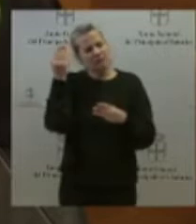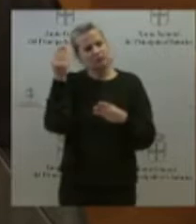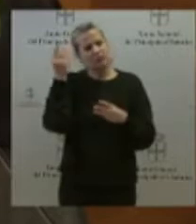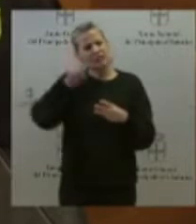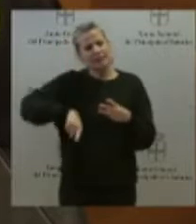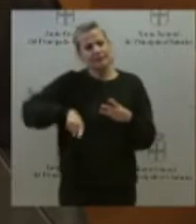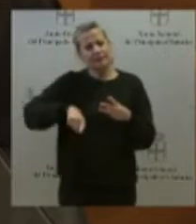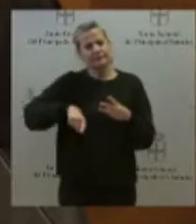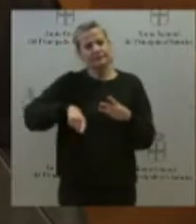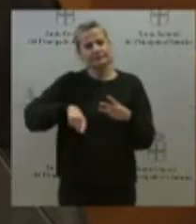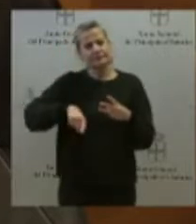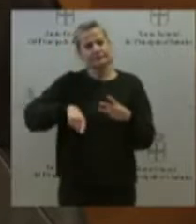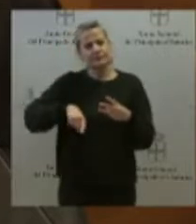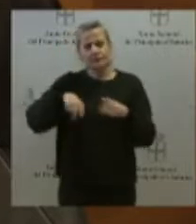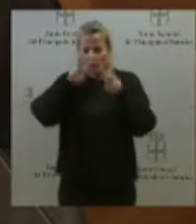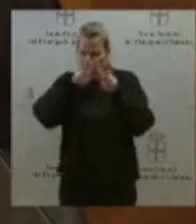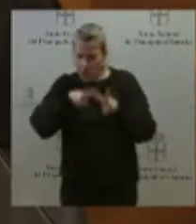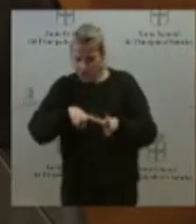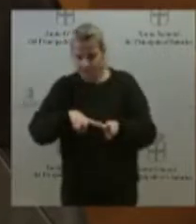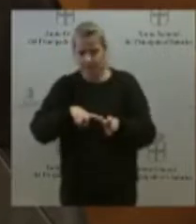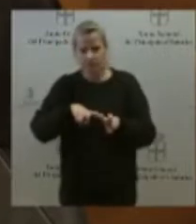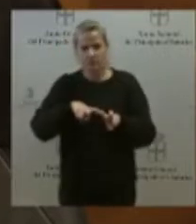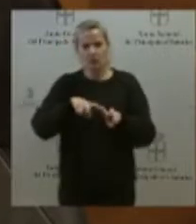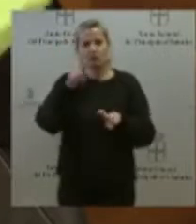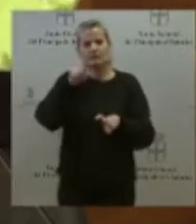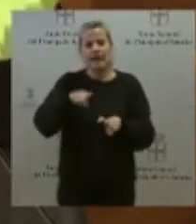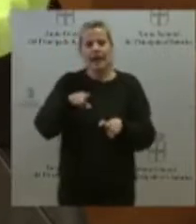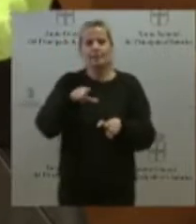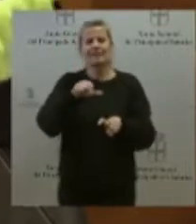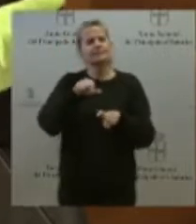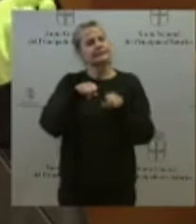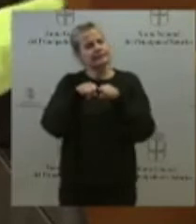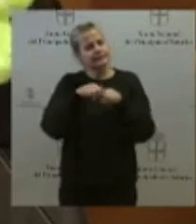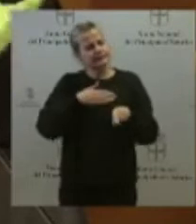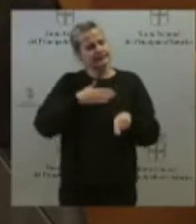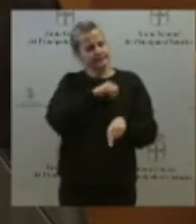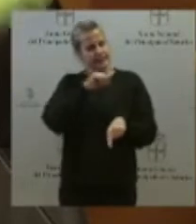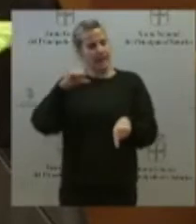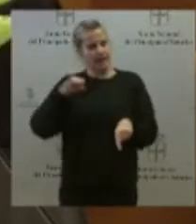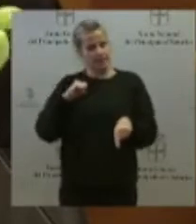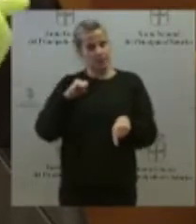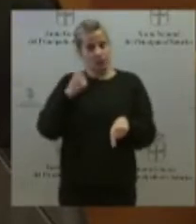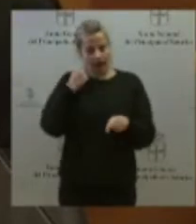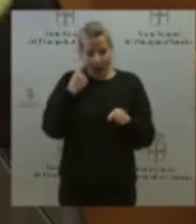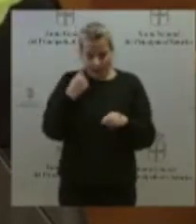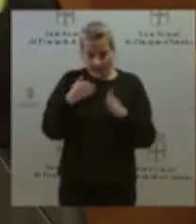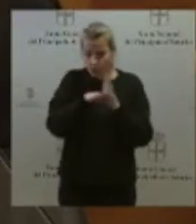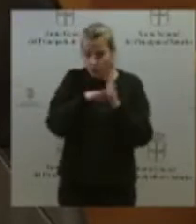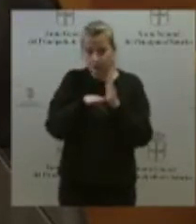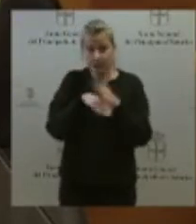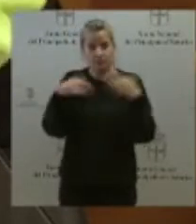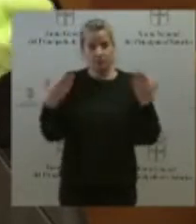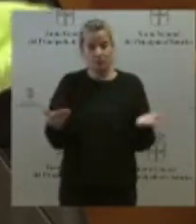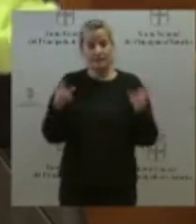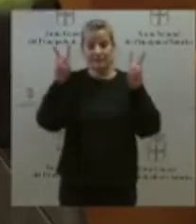y una autocrítica de los pliegos, de las contrataciones y las licitaciones que estamos haciendo en materia de limpieza, las propias administraciones, y